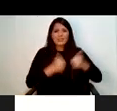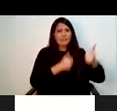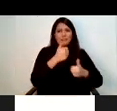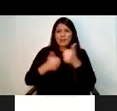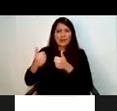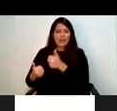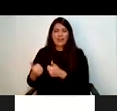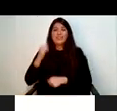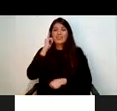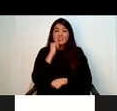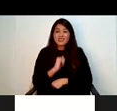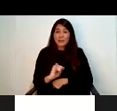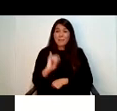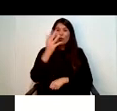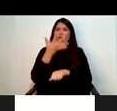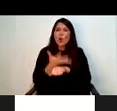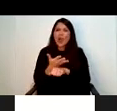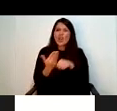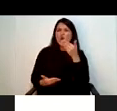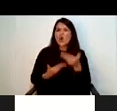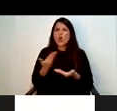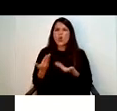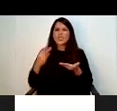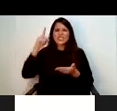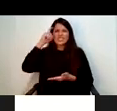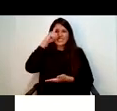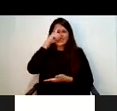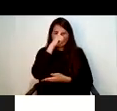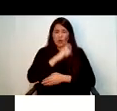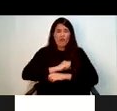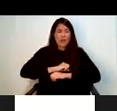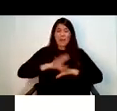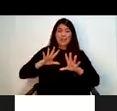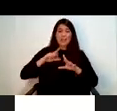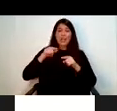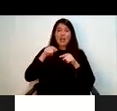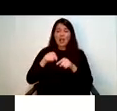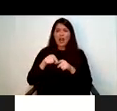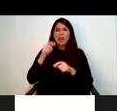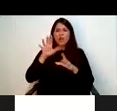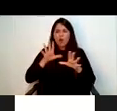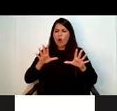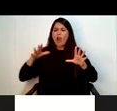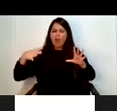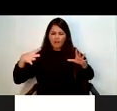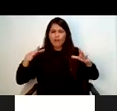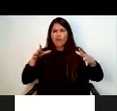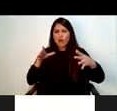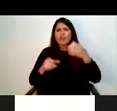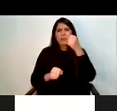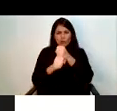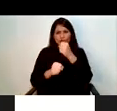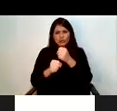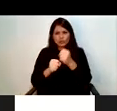conducta problemática, independiente que por un lado lo abordemos y a lo mejor sea necesario